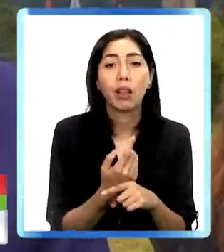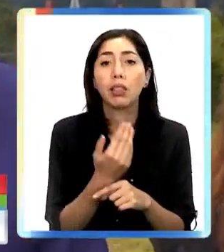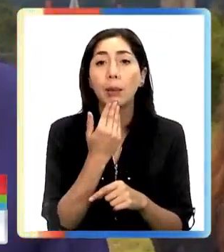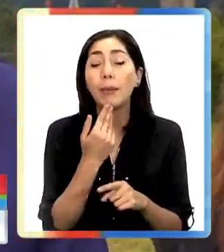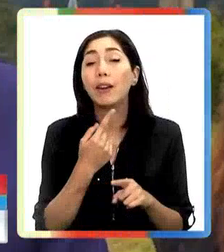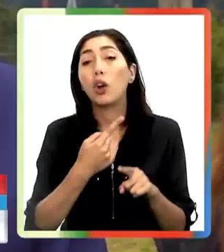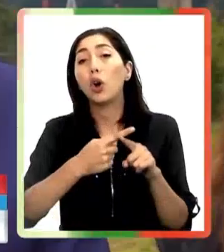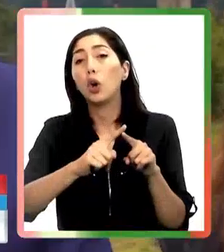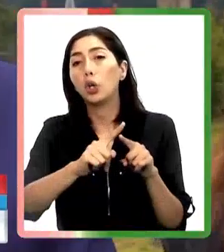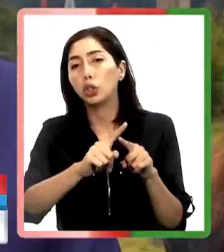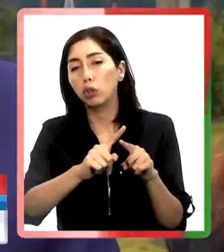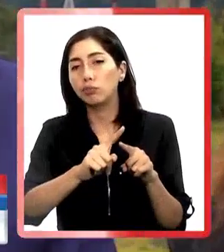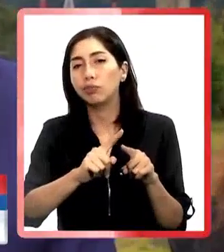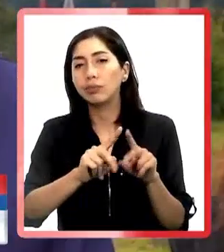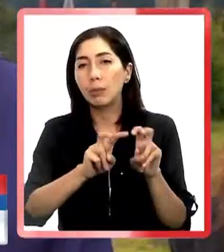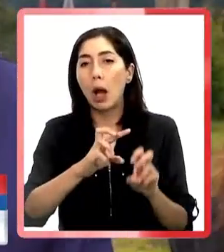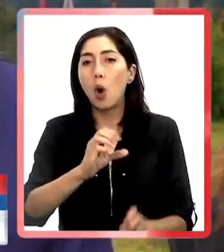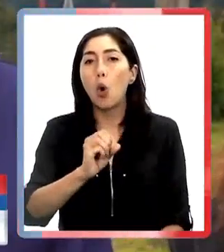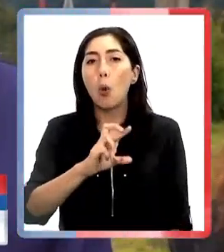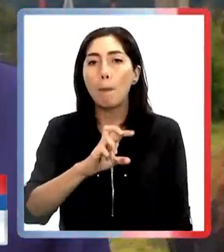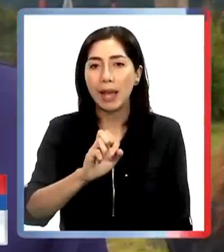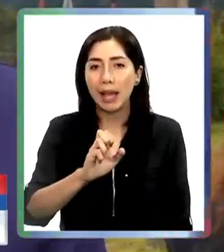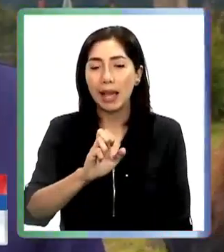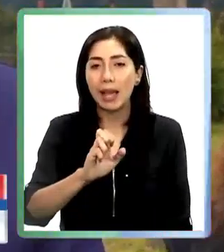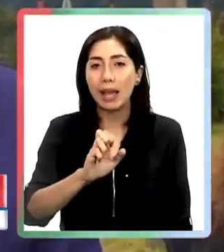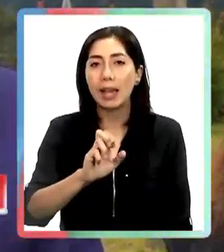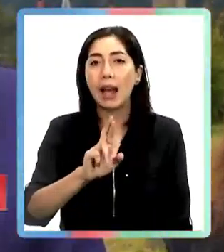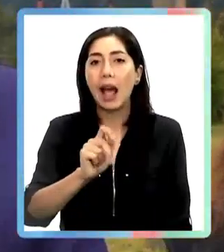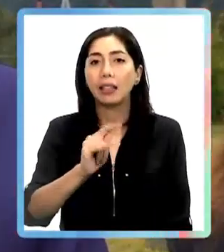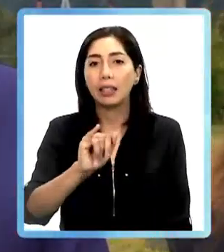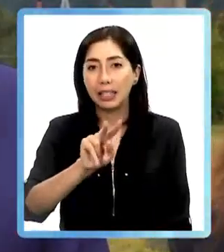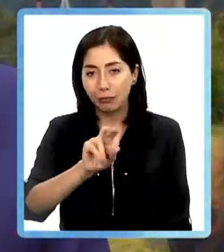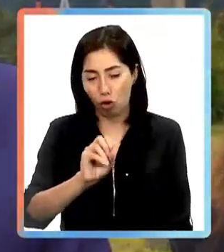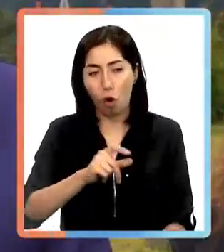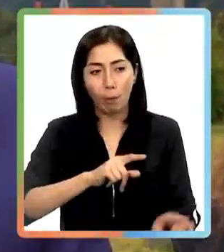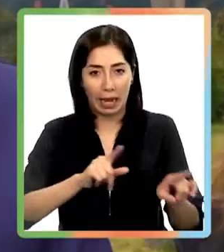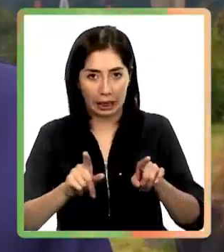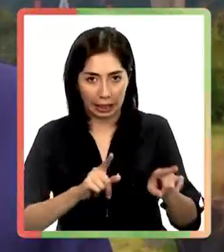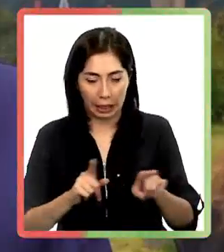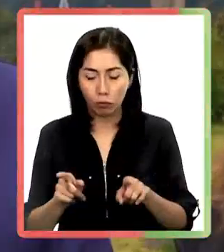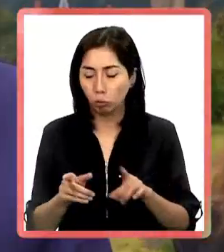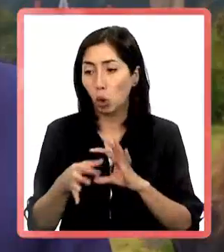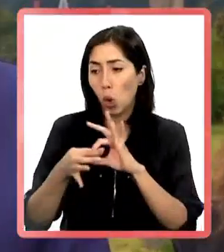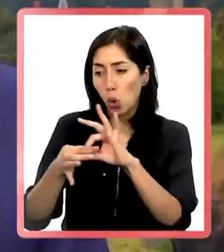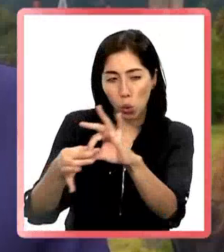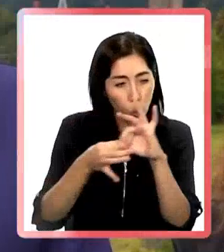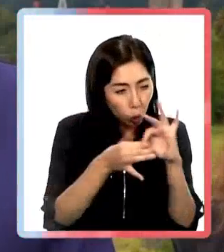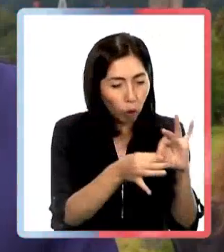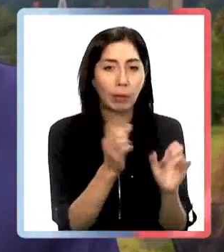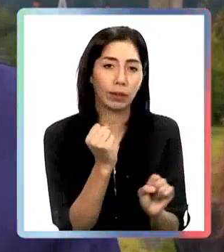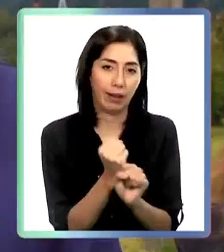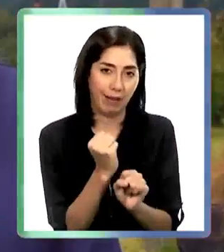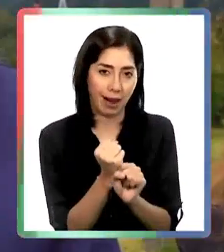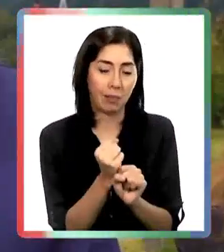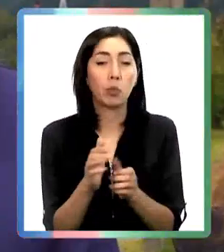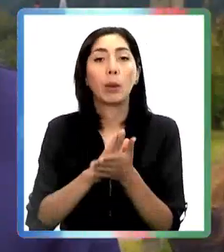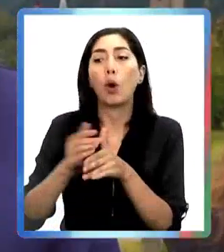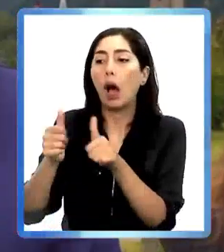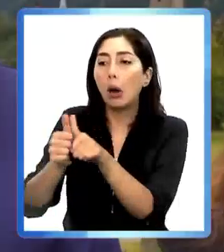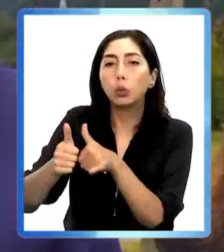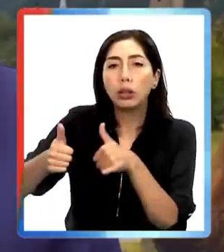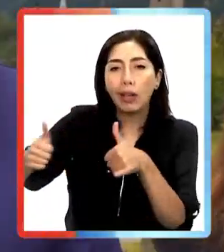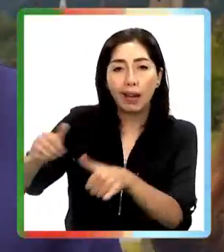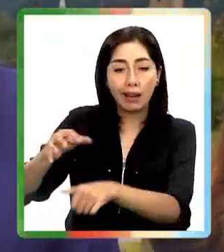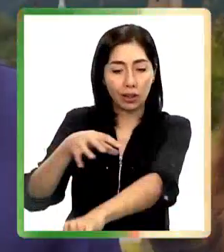con de carácter operativo, que podamos ir trabajando en conjunto con la comunidad también y con distintos actores relevantes como autoridades